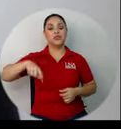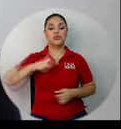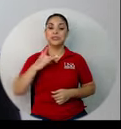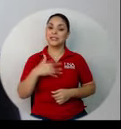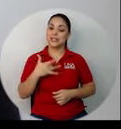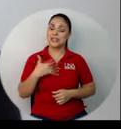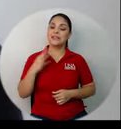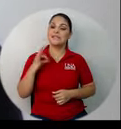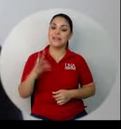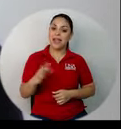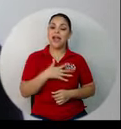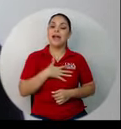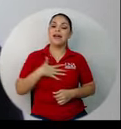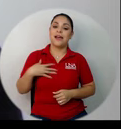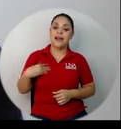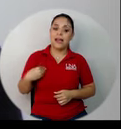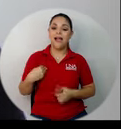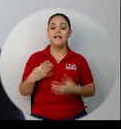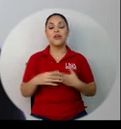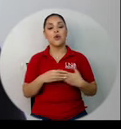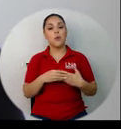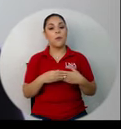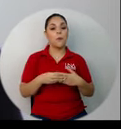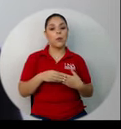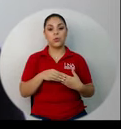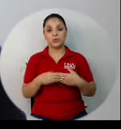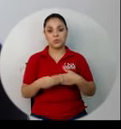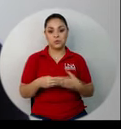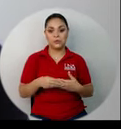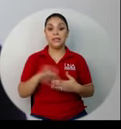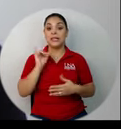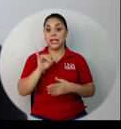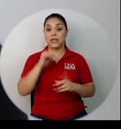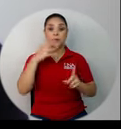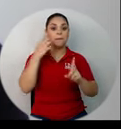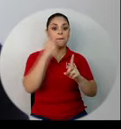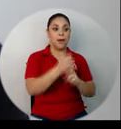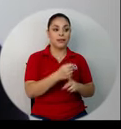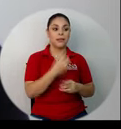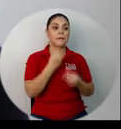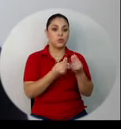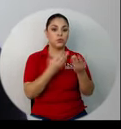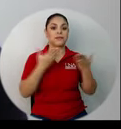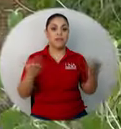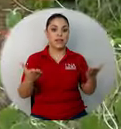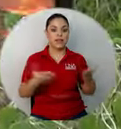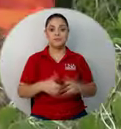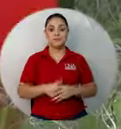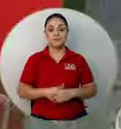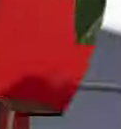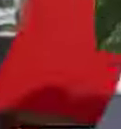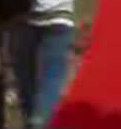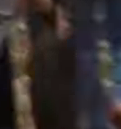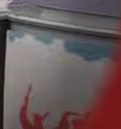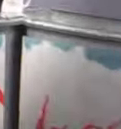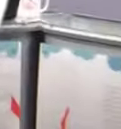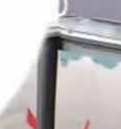se sienten, ¿verdad?, agradables, se sienten cómodos, y eso impacta en la productividad.